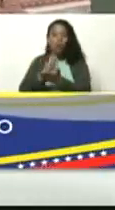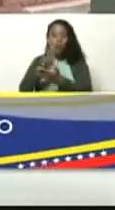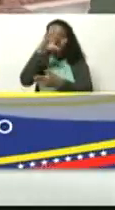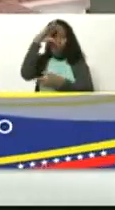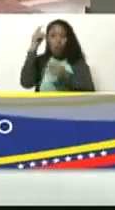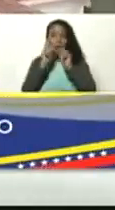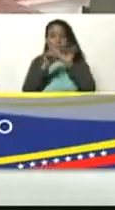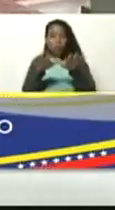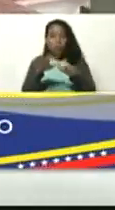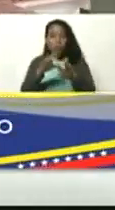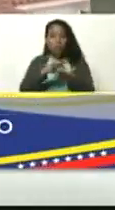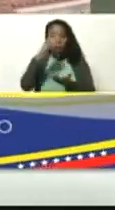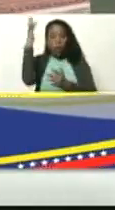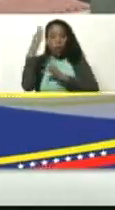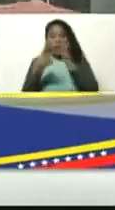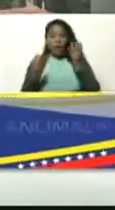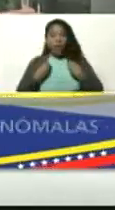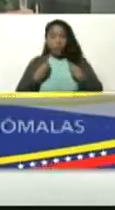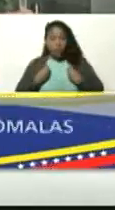gloria.